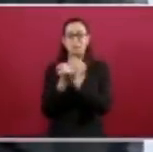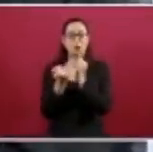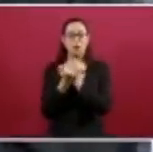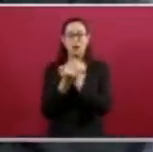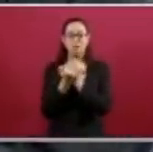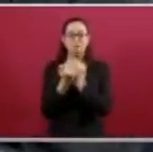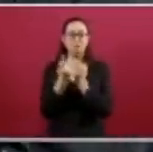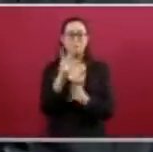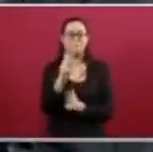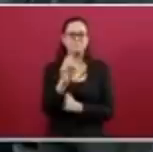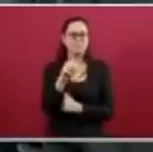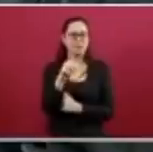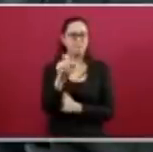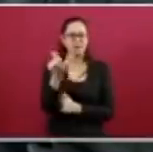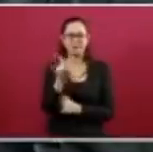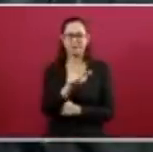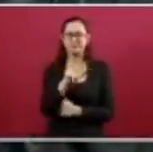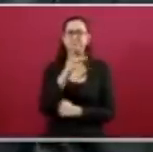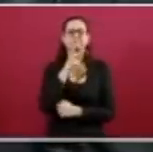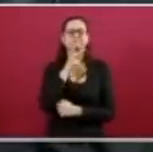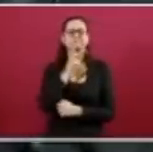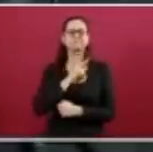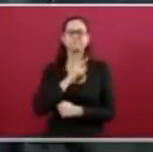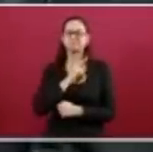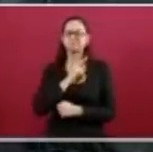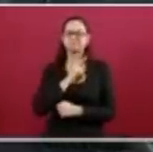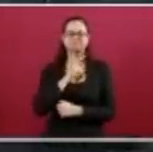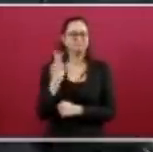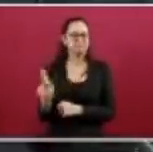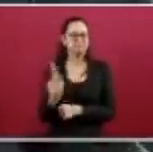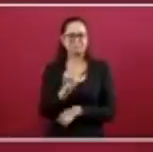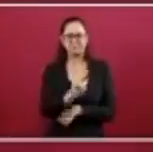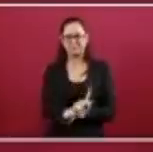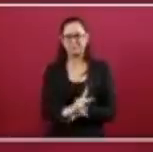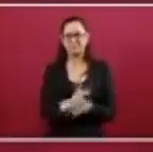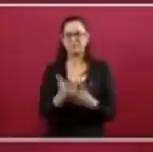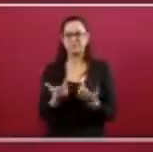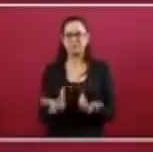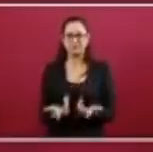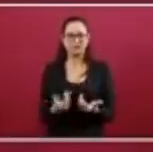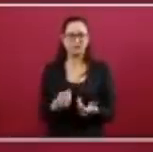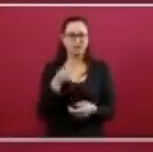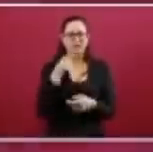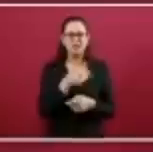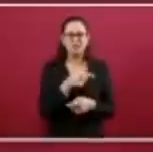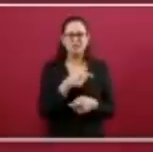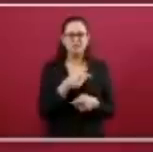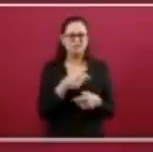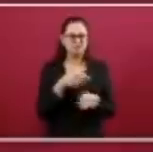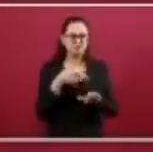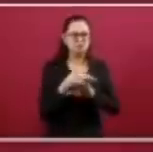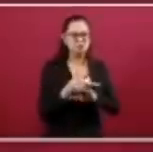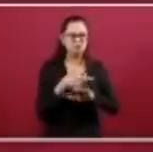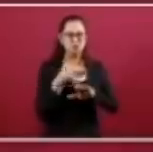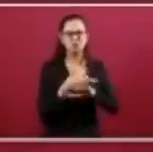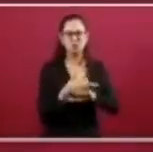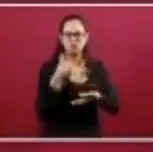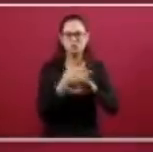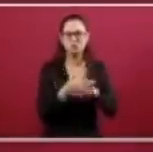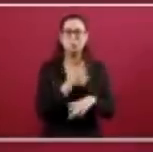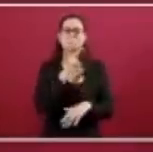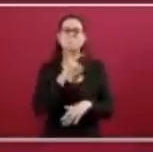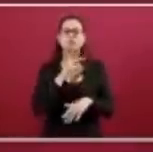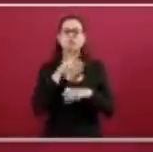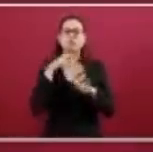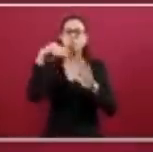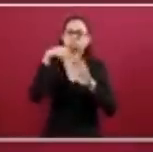de Pemex, de cómo se esmeraron en destruir a Pemex, al